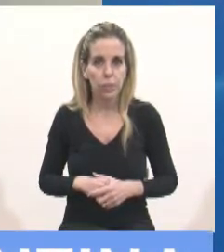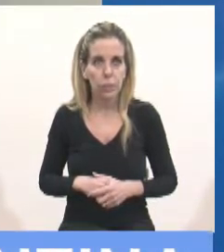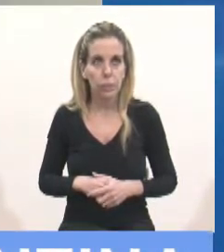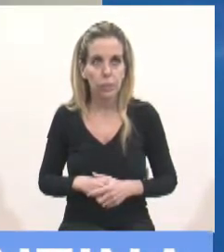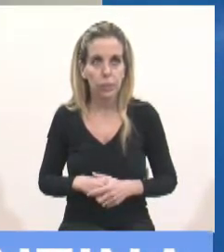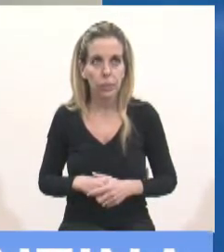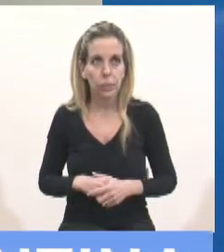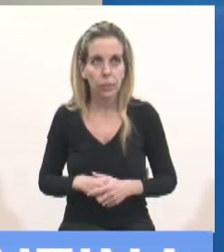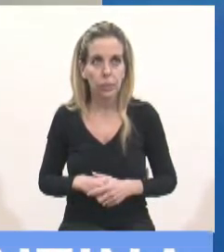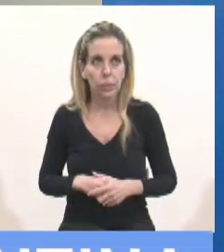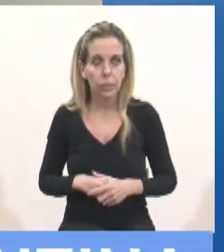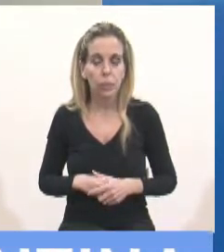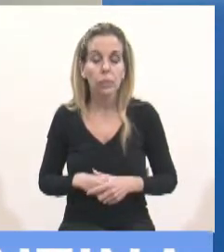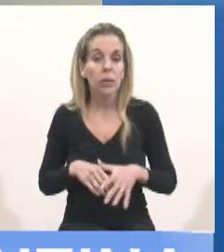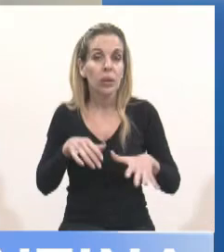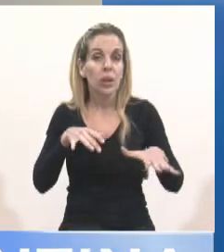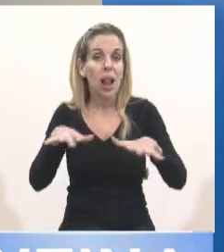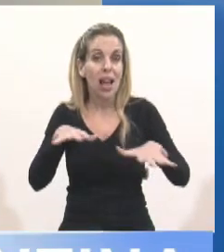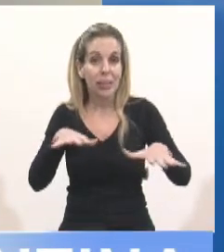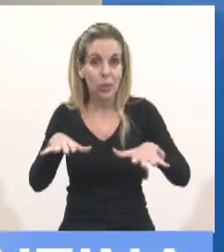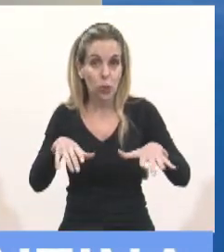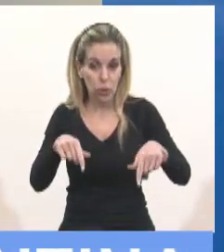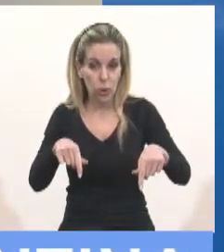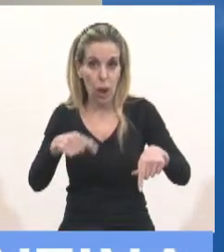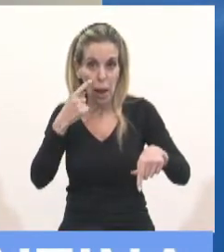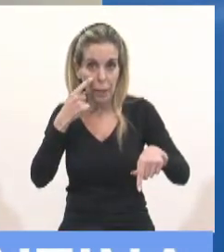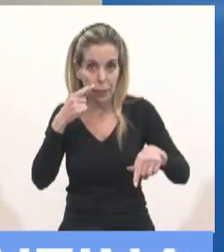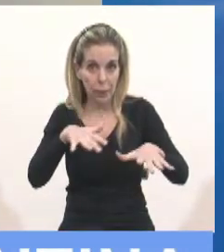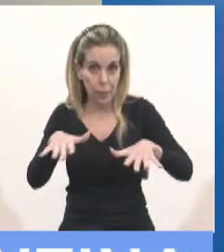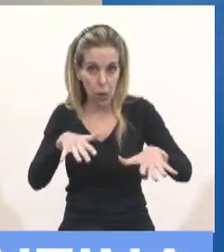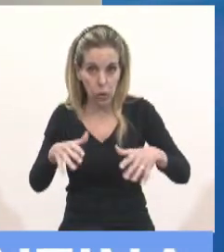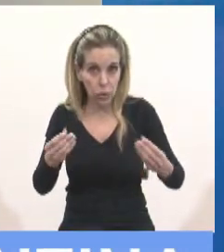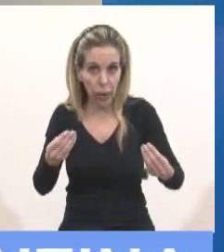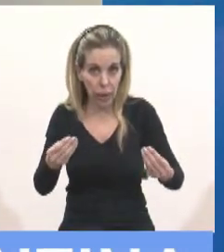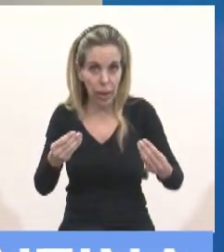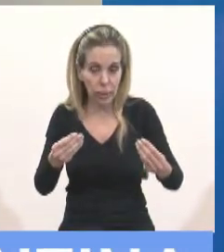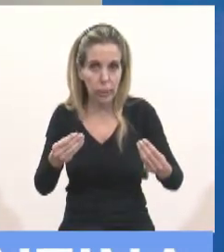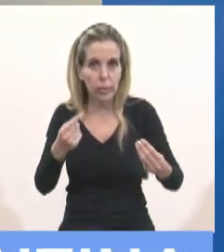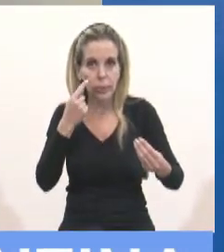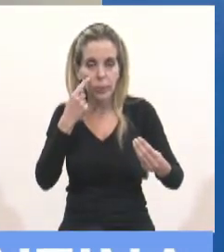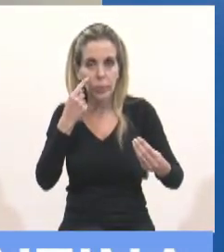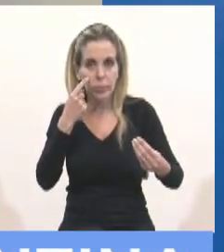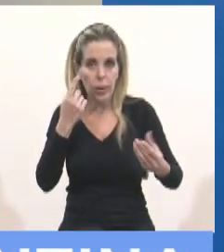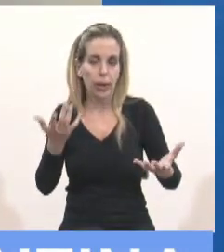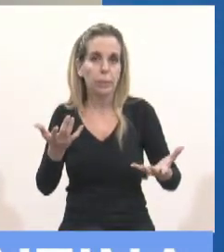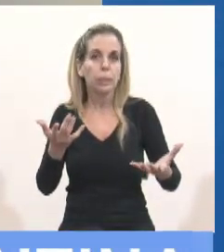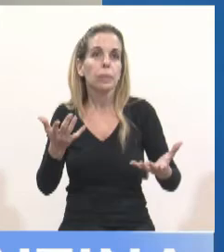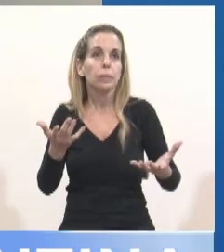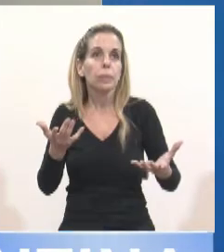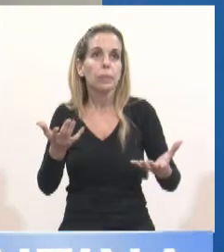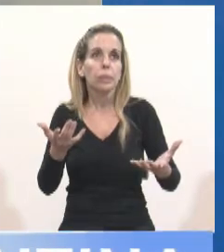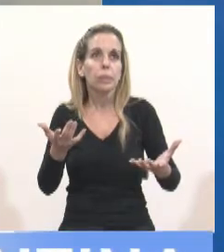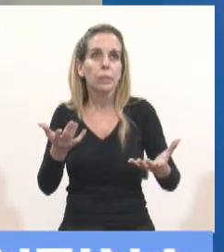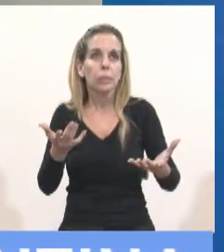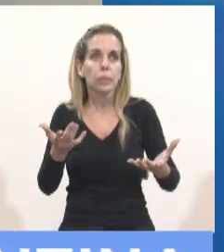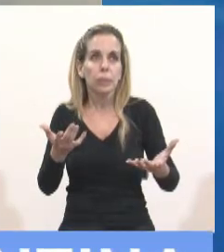La situación que hoy enfrentamos es la de poner una parte de esa deuda. La parte más significativa